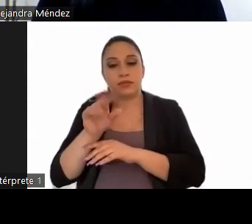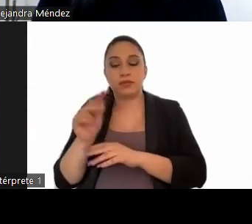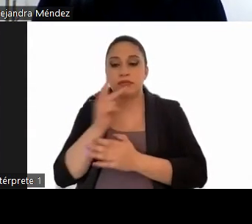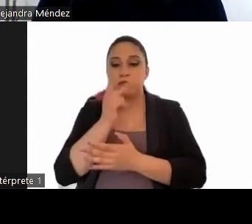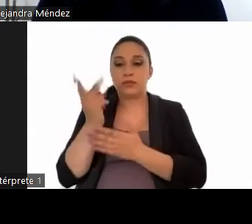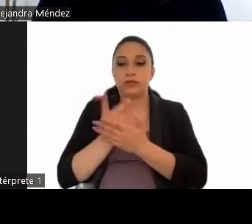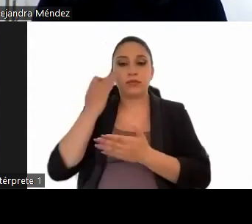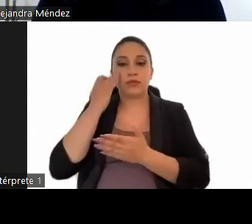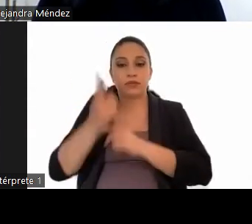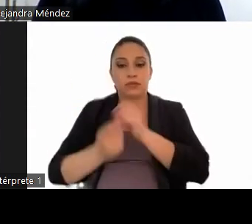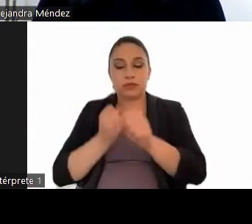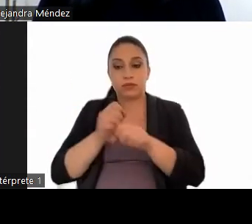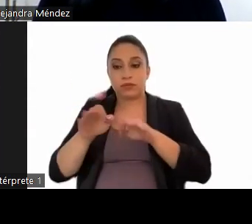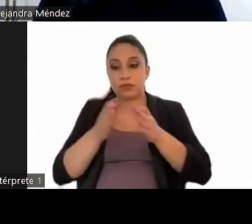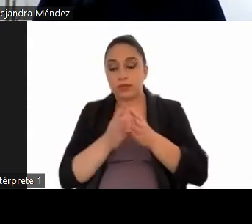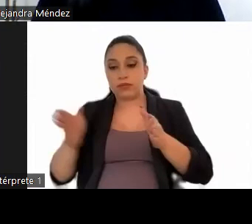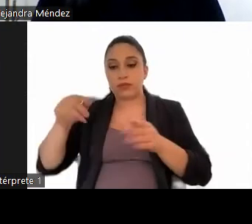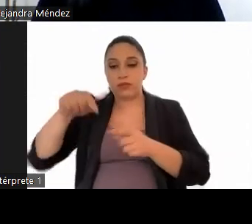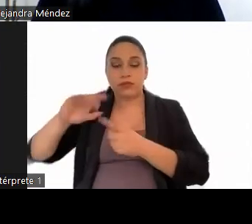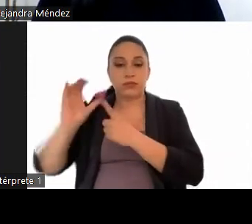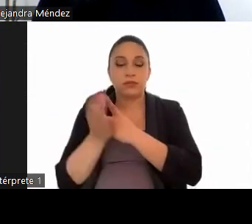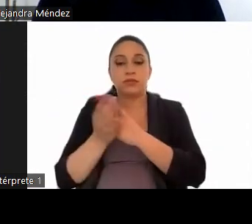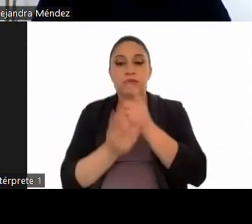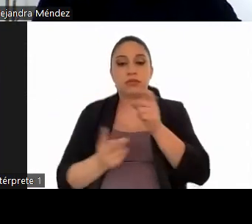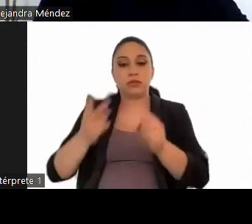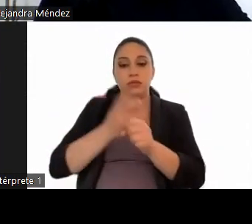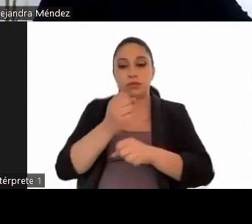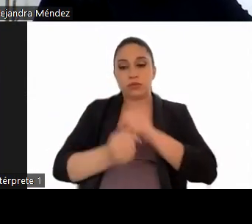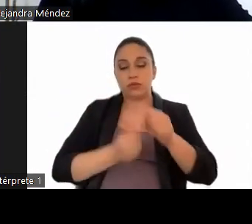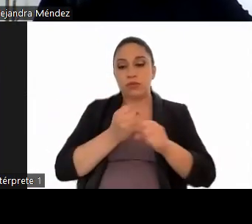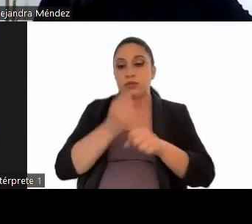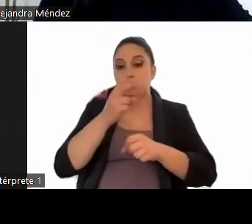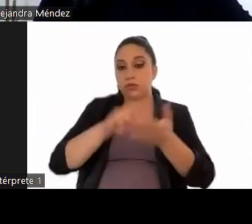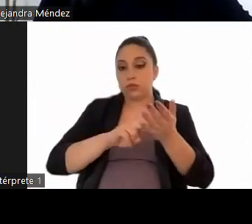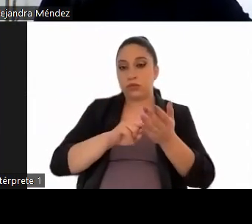de trabajo de esta comisión correspondiente al segundo año